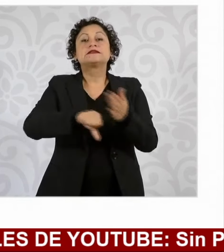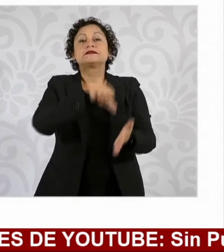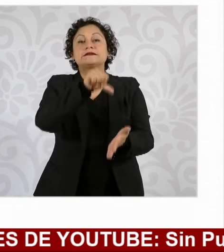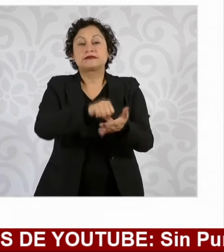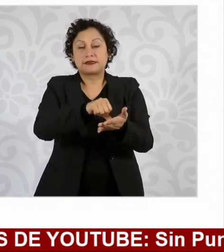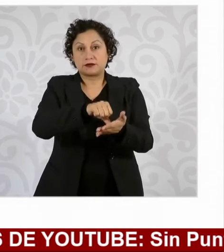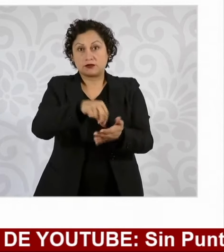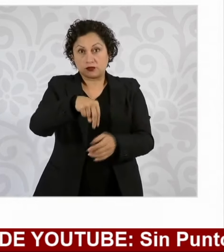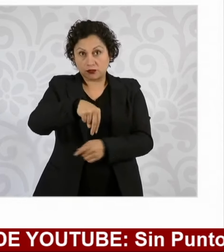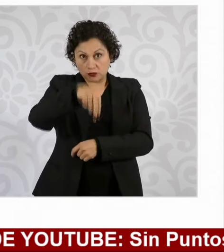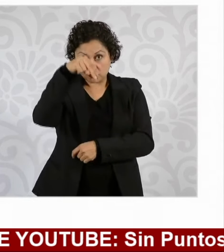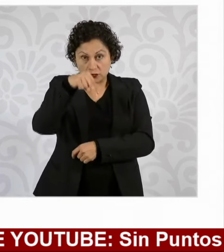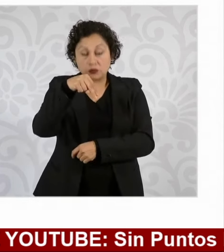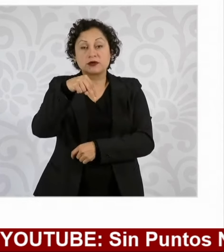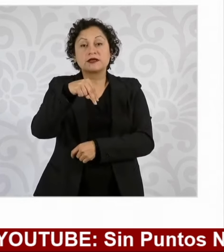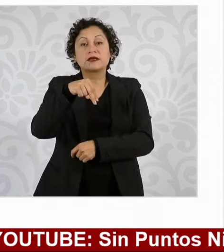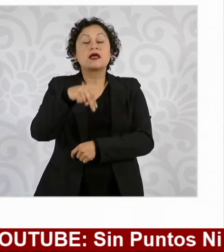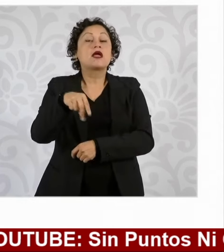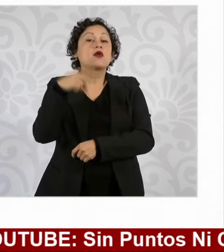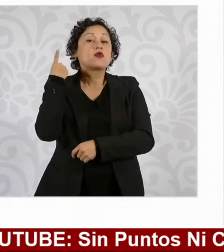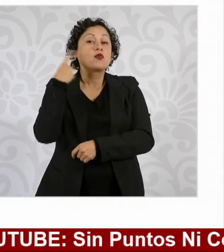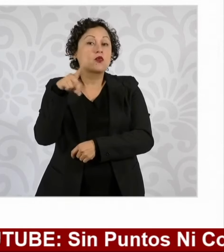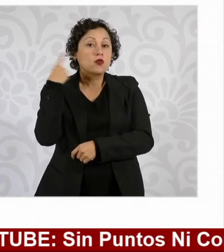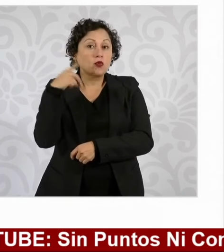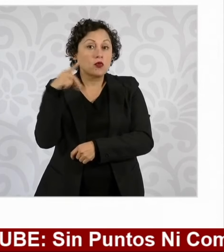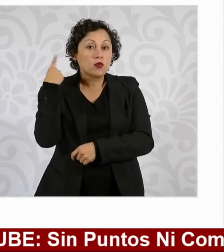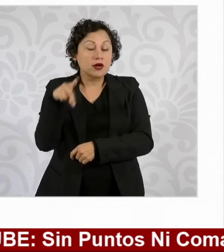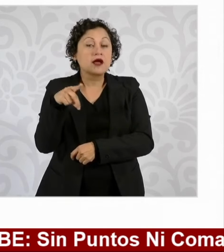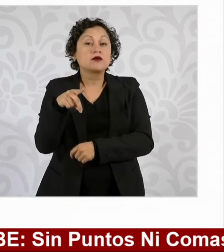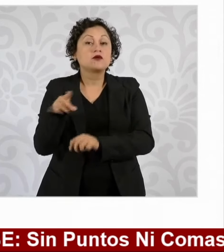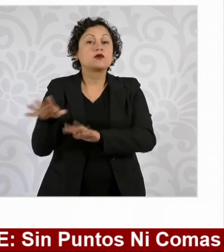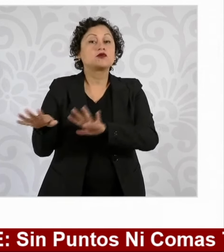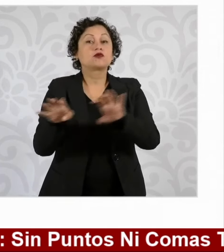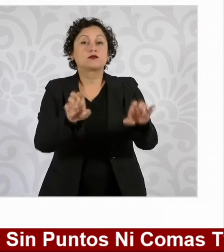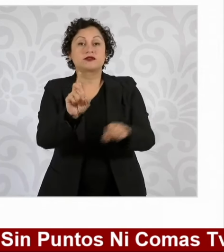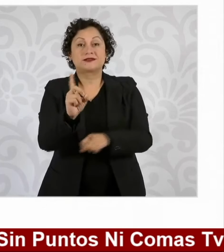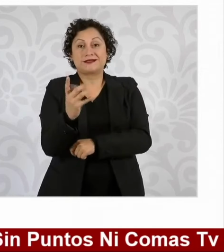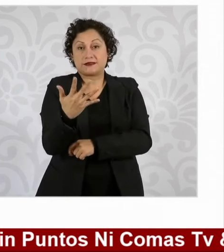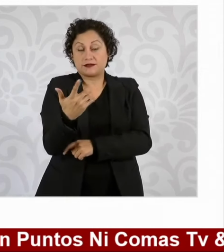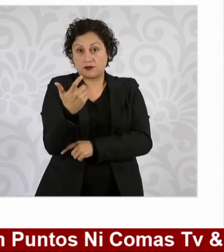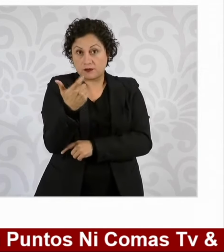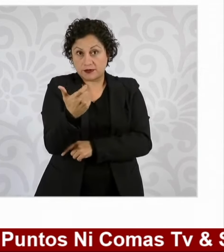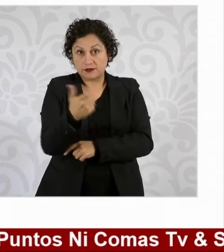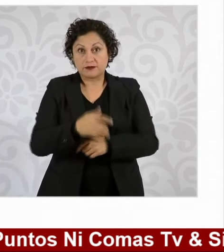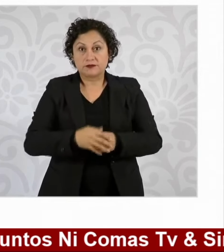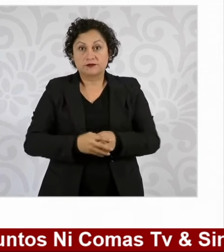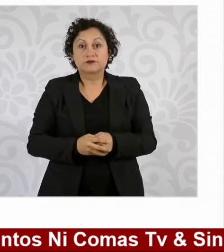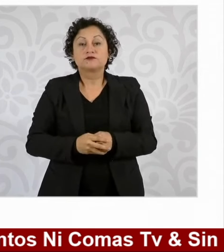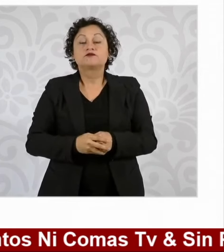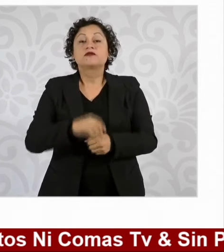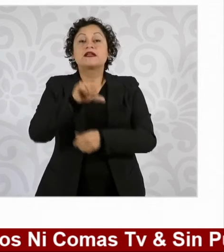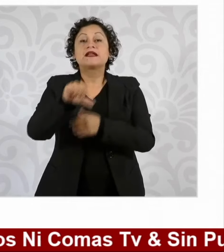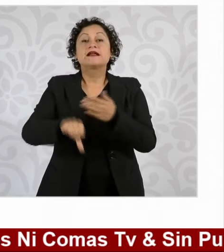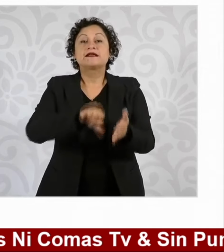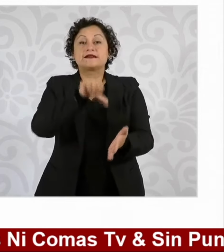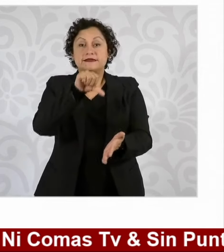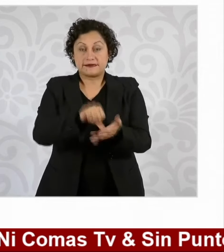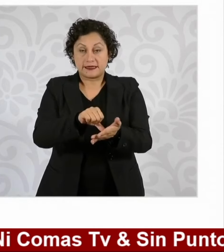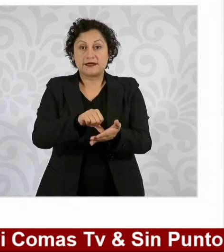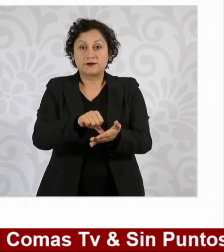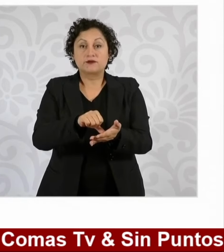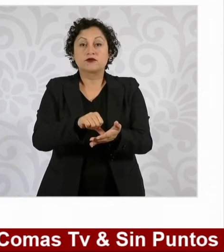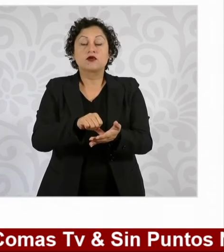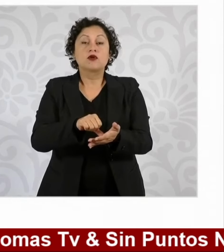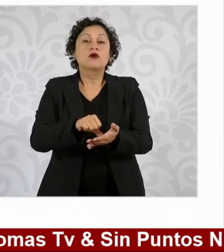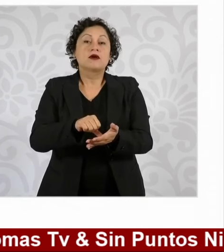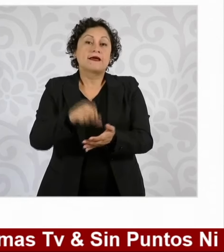ley sucursal juventud en Durango Durango con 935 pesos y zona centro ley sucursal Hidalgo